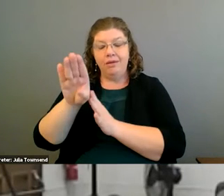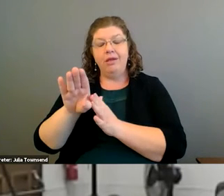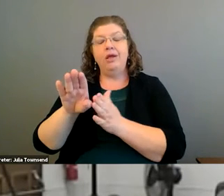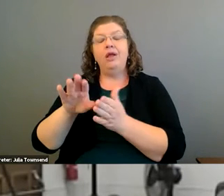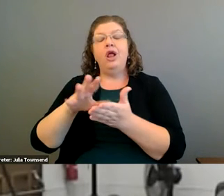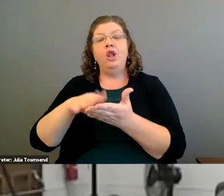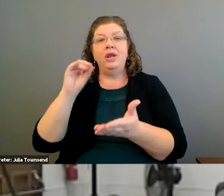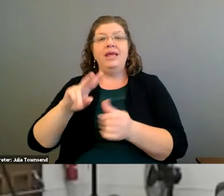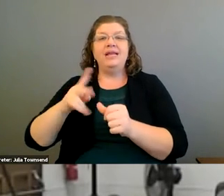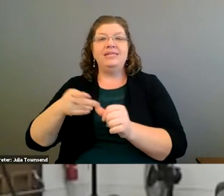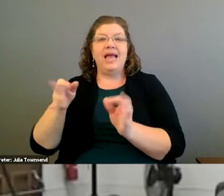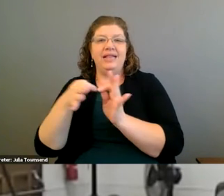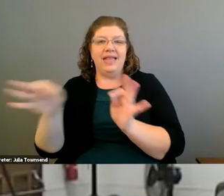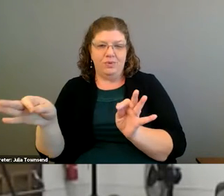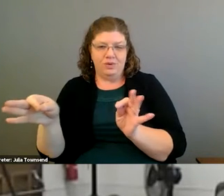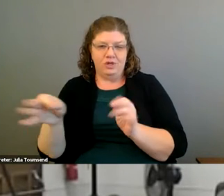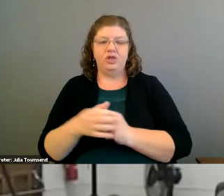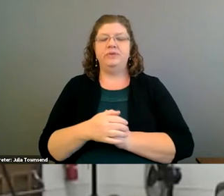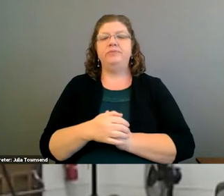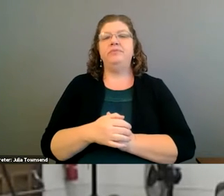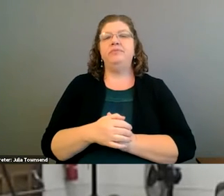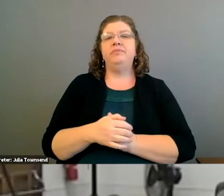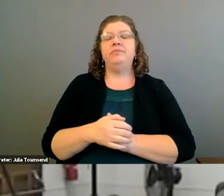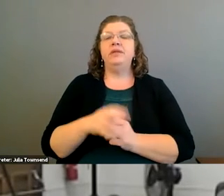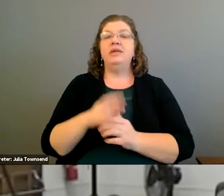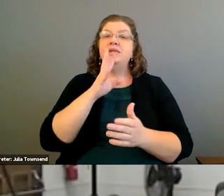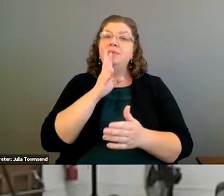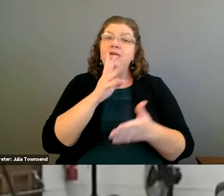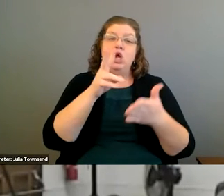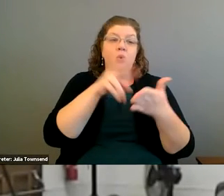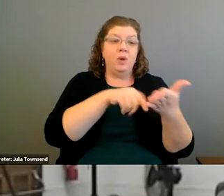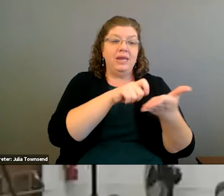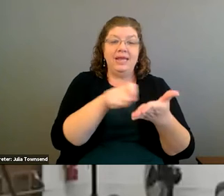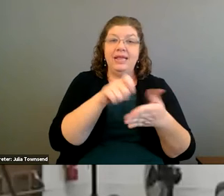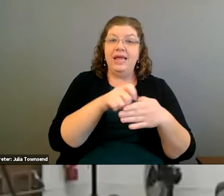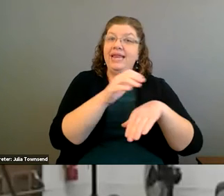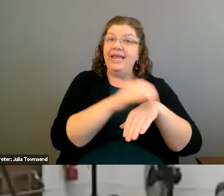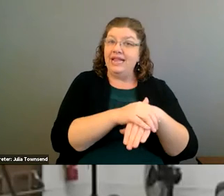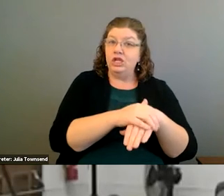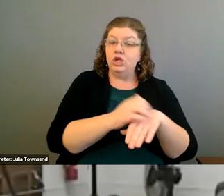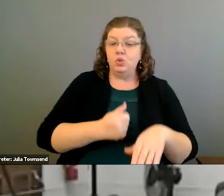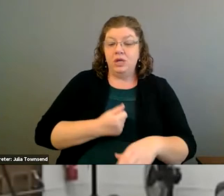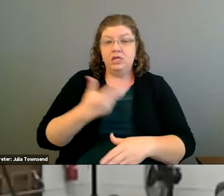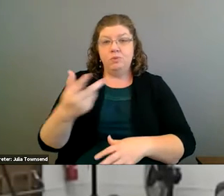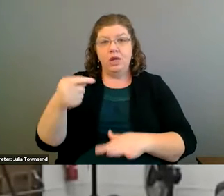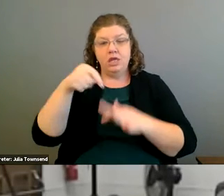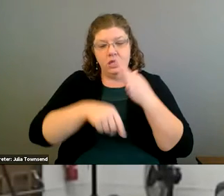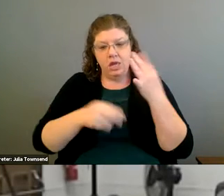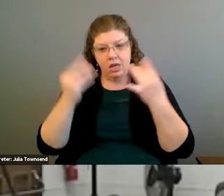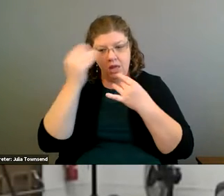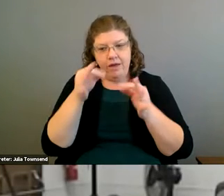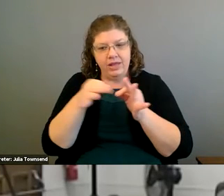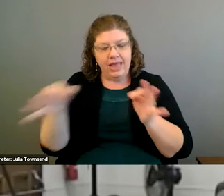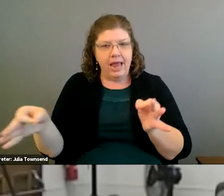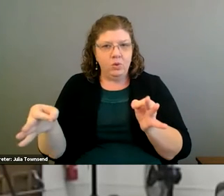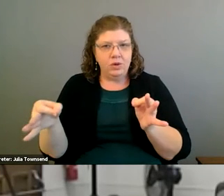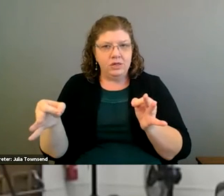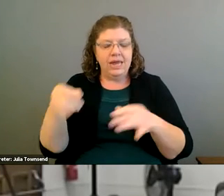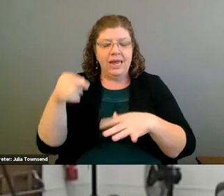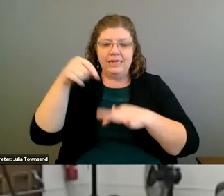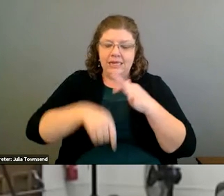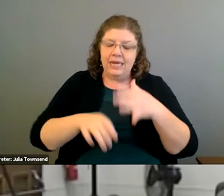desempeñan en un segundo idioma, hablando, leyendo, escribir en inglés para expresar